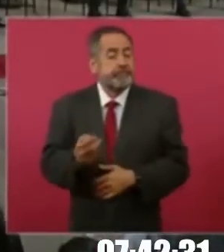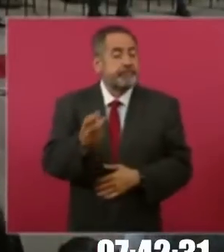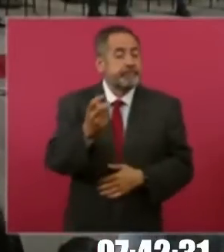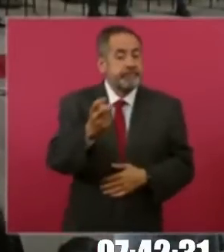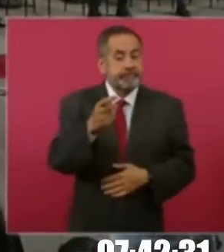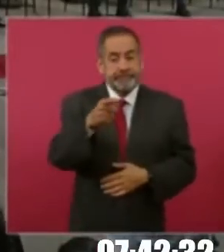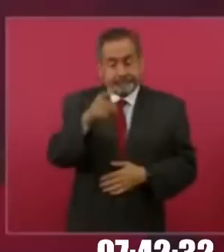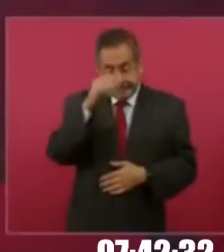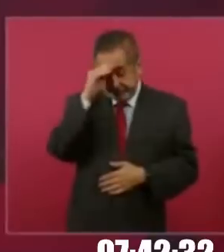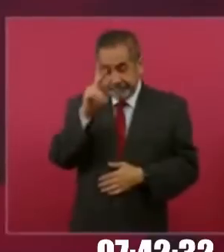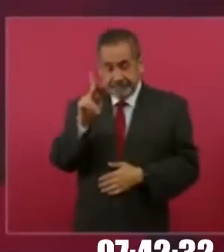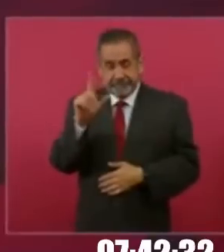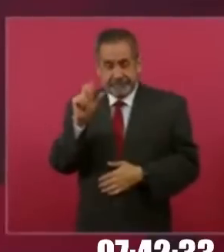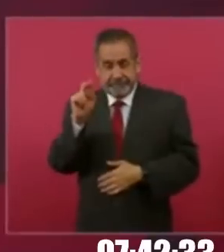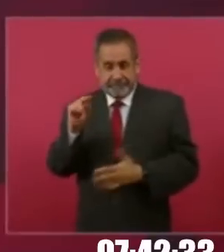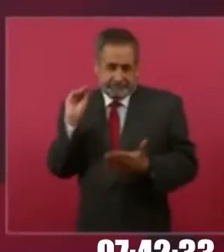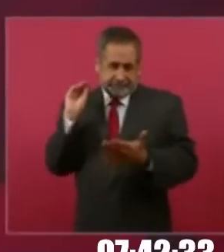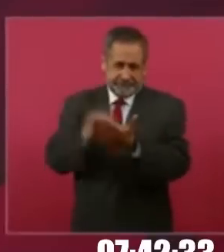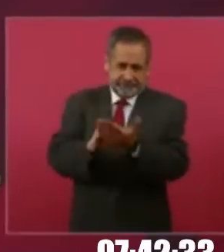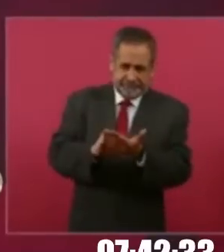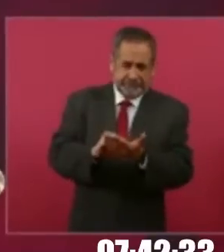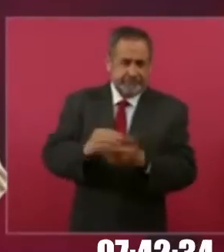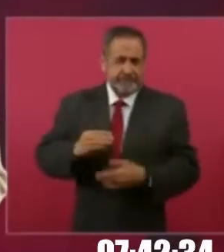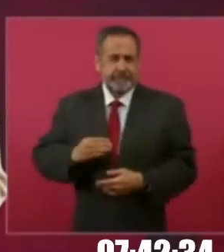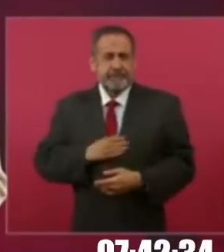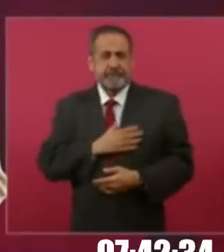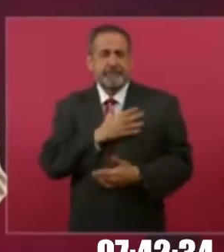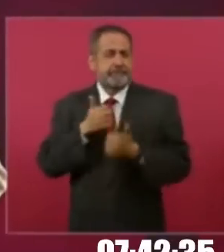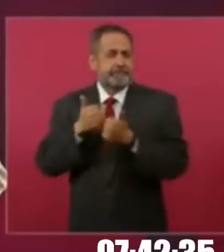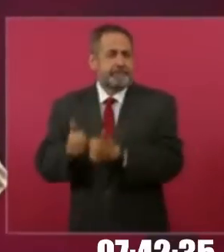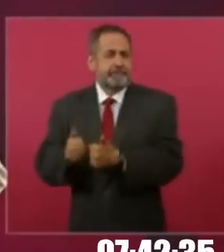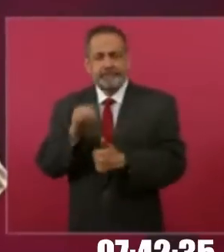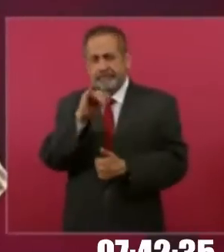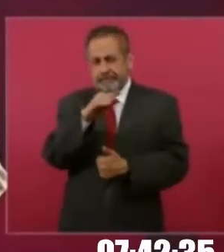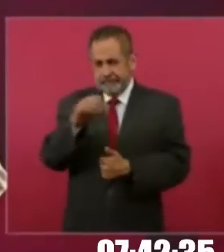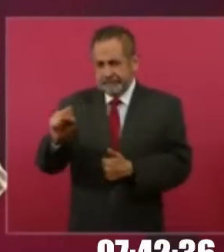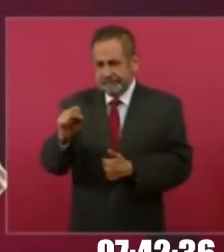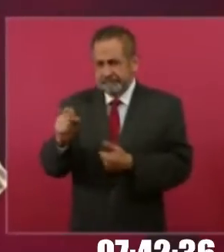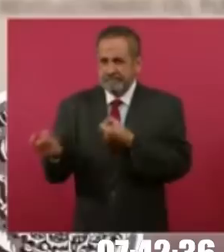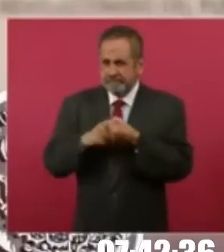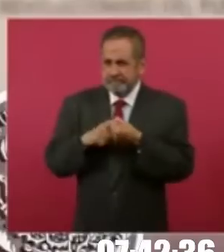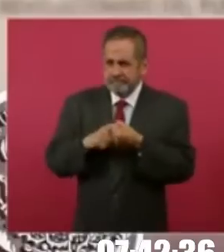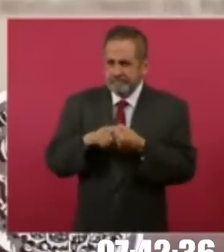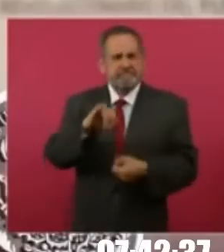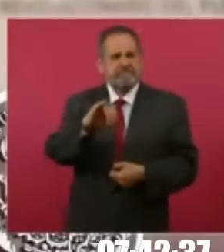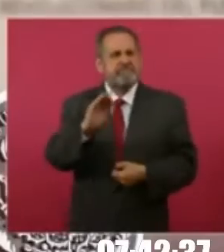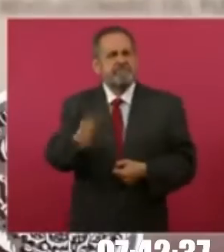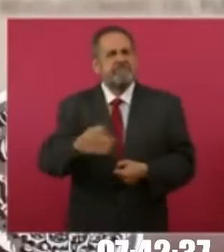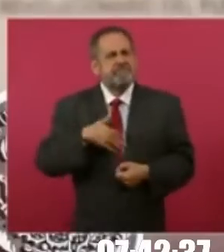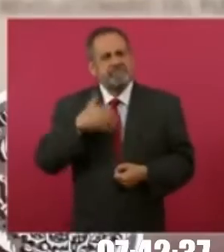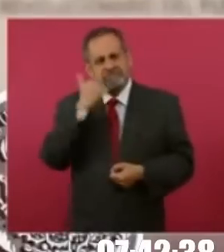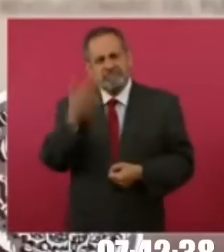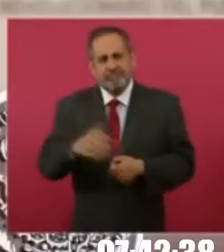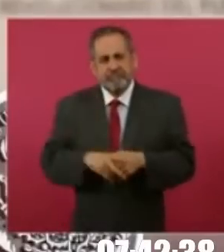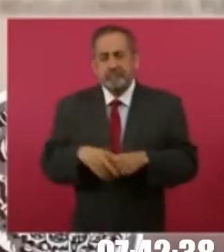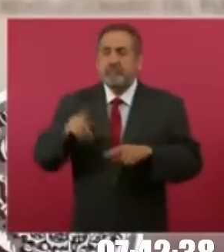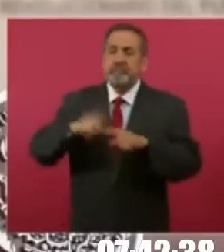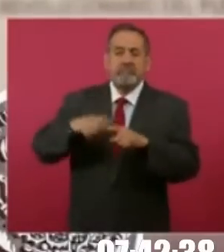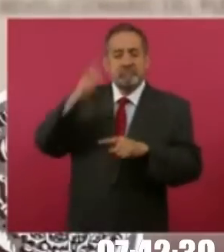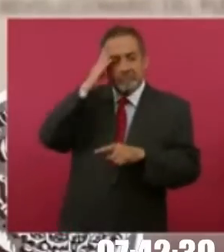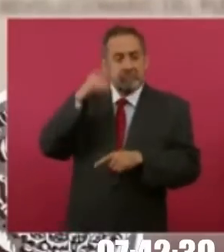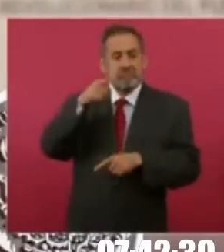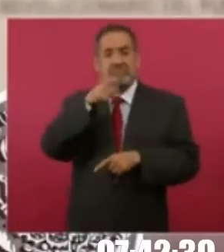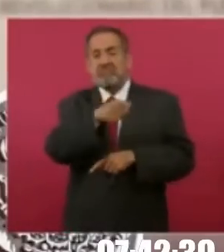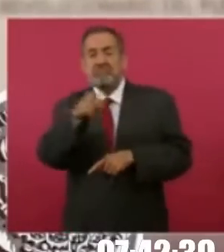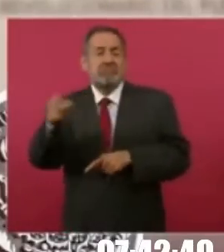comenzó a diseñarse esta estrategia para implementar el modelo en su bienestar en los Estados quisimos estar aquí porque no se trata de quién maneja tal